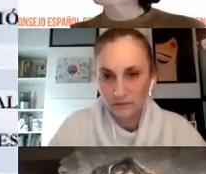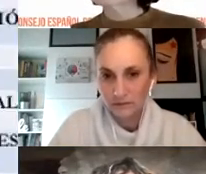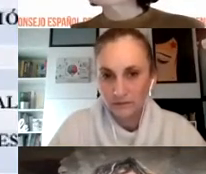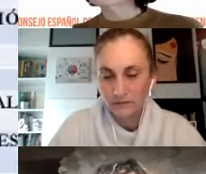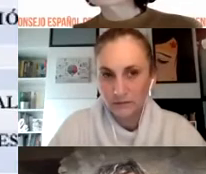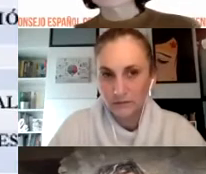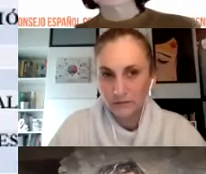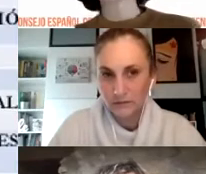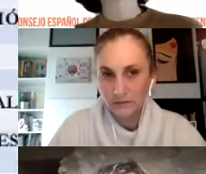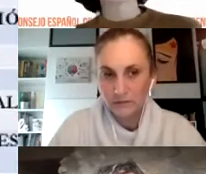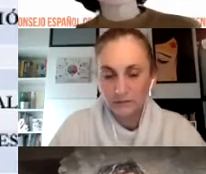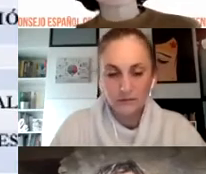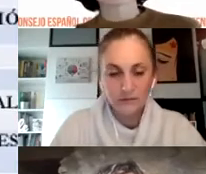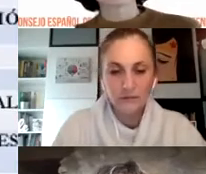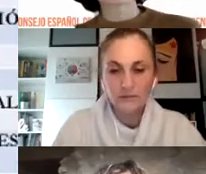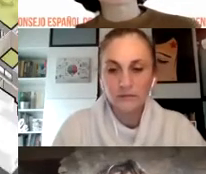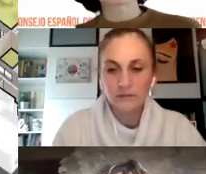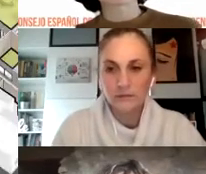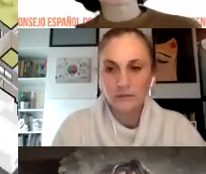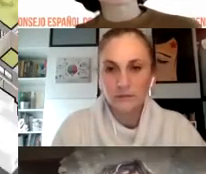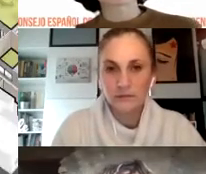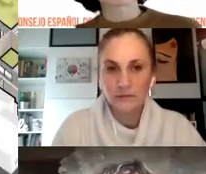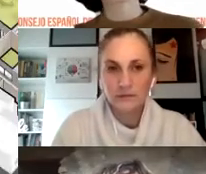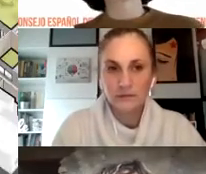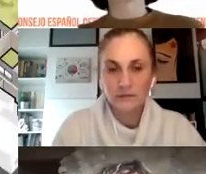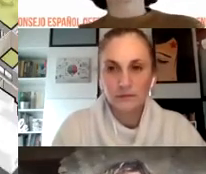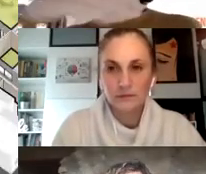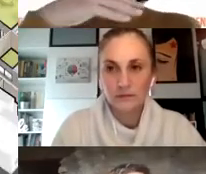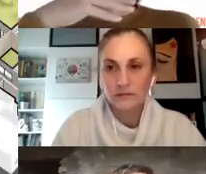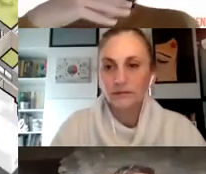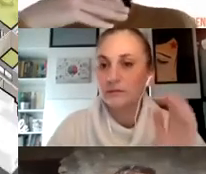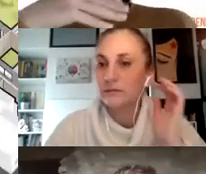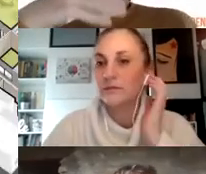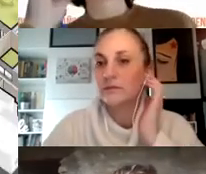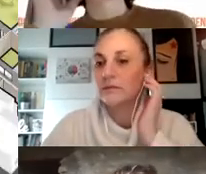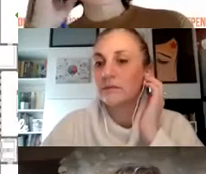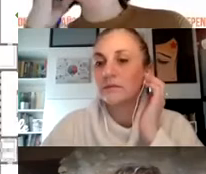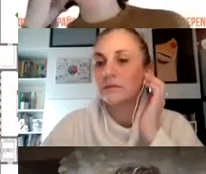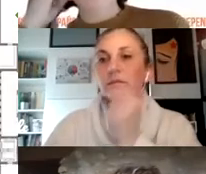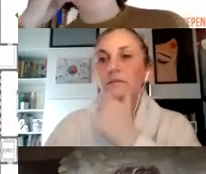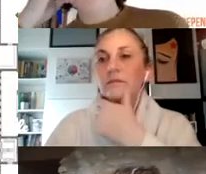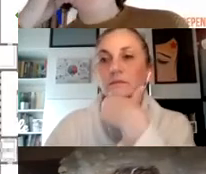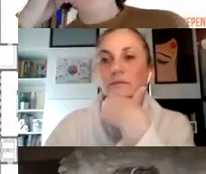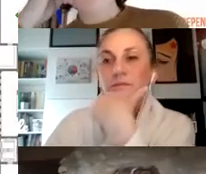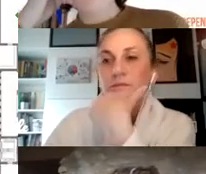Yo creo que se ve, ¿verdad? Sí. Vale. Voy a ir para atrás.